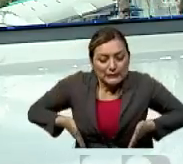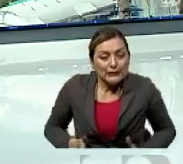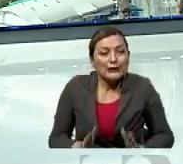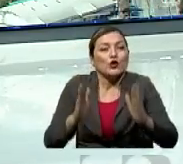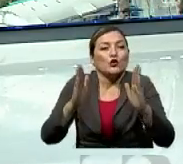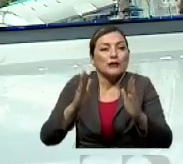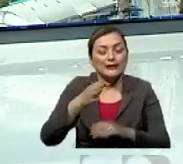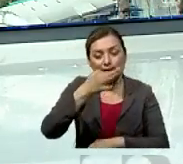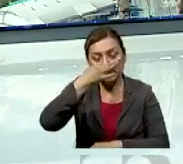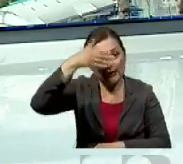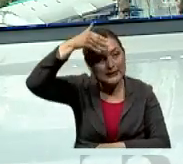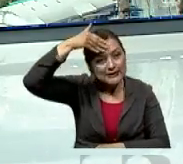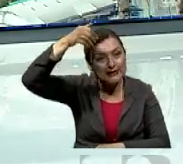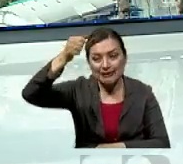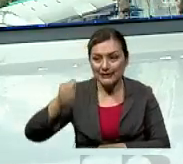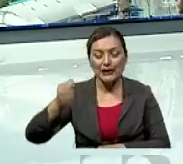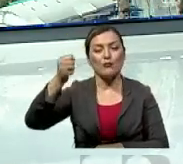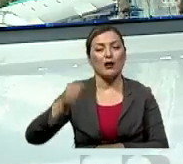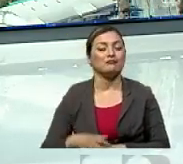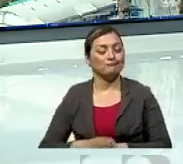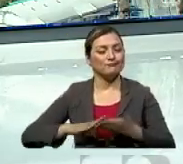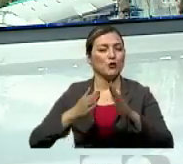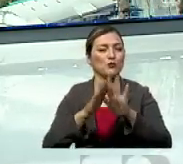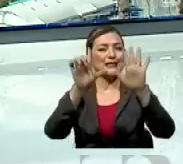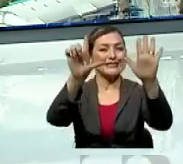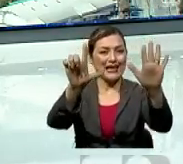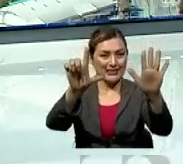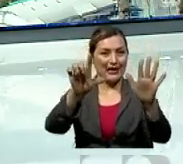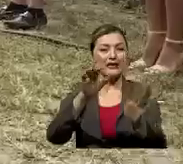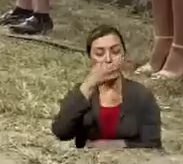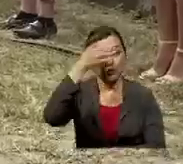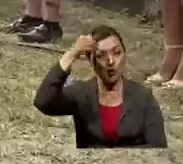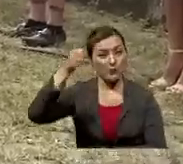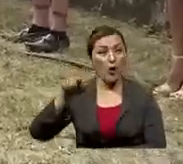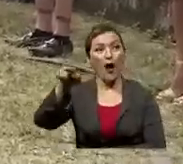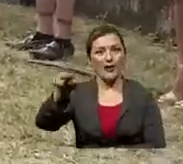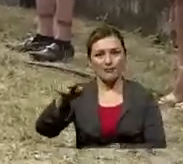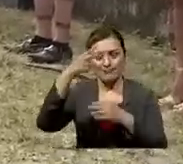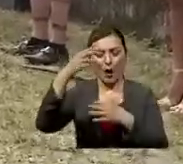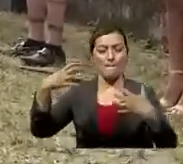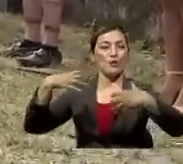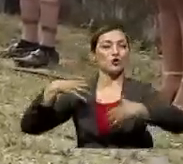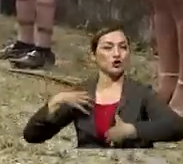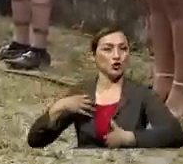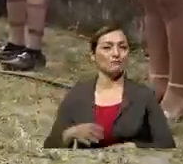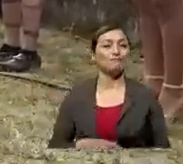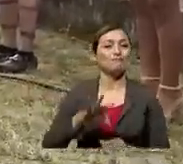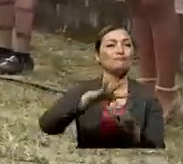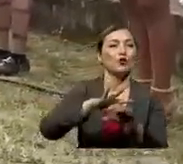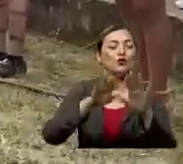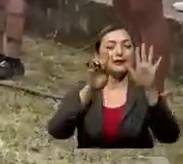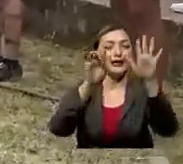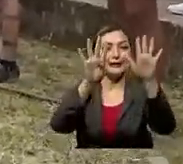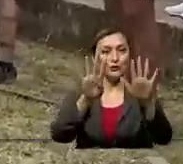comuna Chihuilpe, una de las 7 que existen en Santo Domingo. Con 669 votos, Mateo